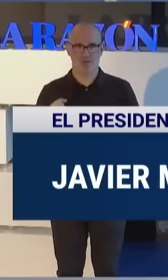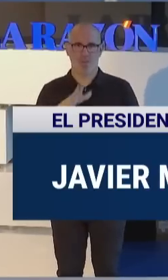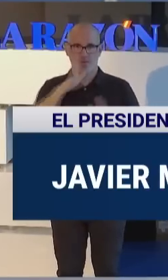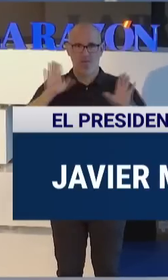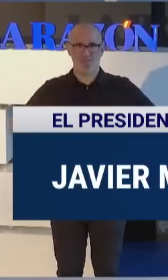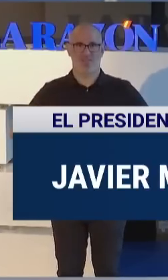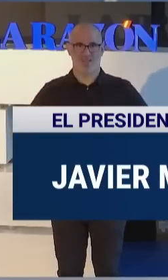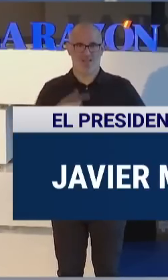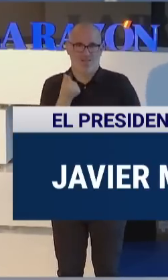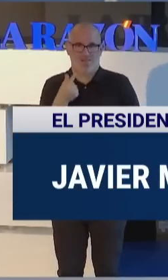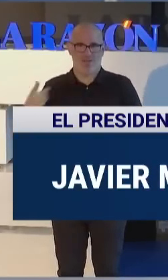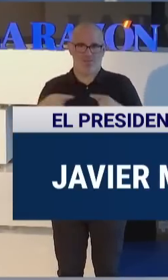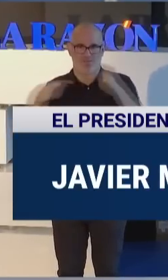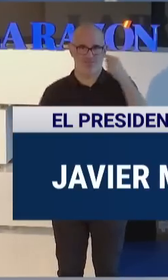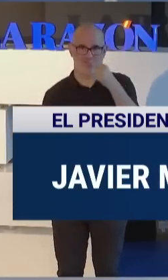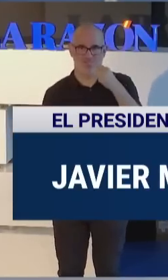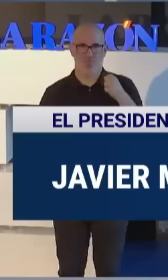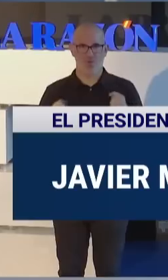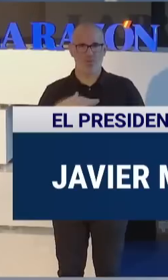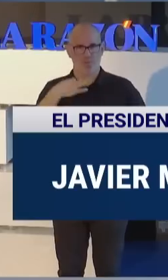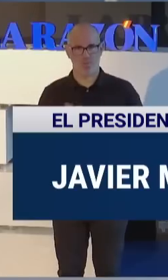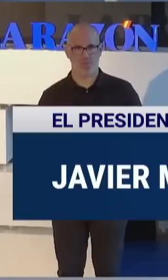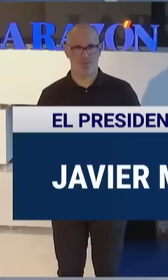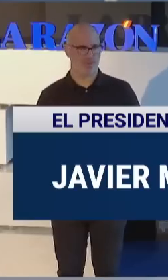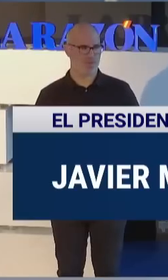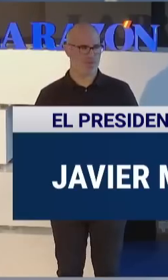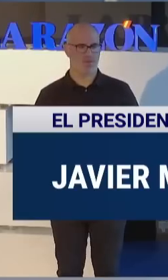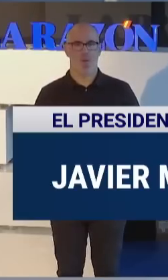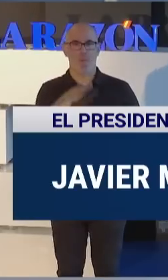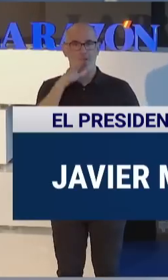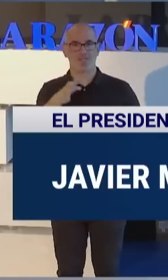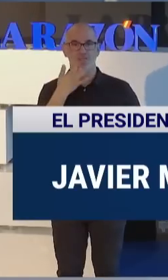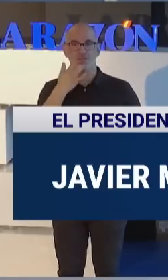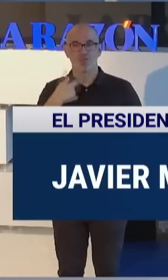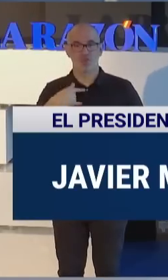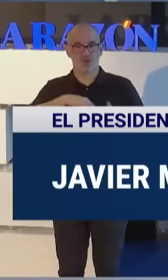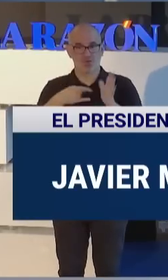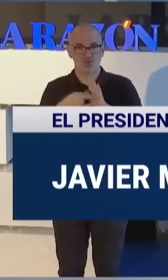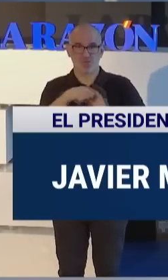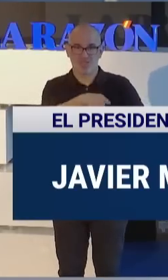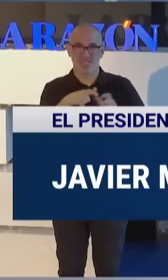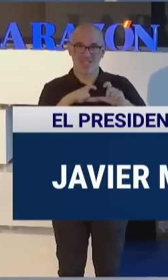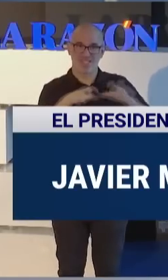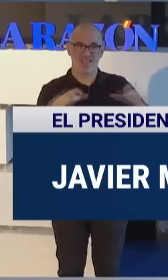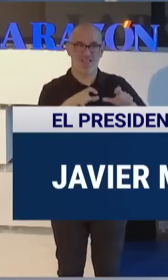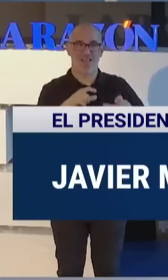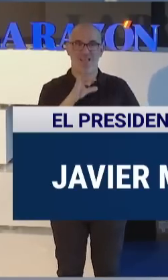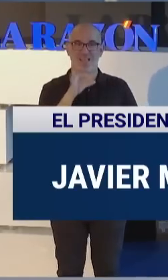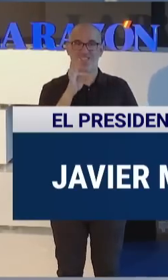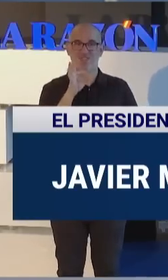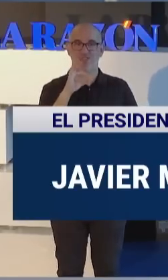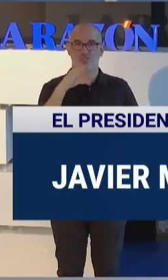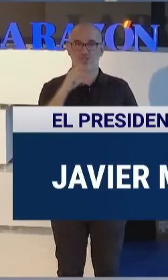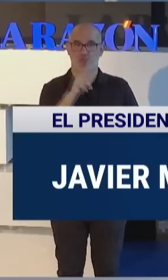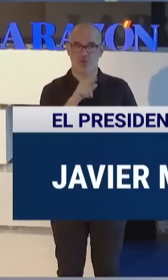demanda de dinero y me gatilla una hiper. Entonces, hasta que no termino de arreglar el problema de los stocks, no puedo abrir el